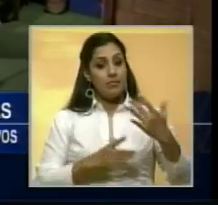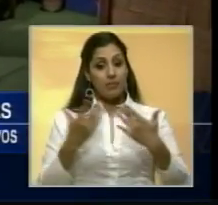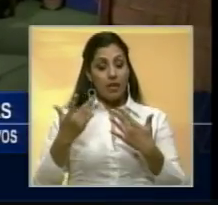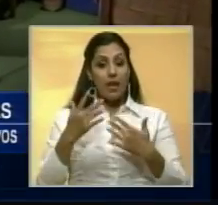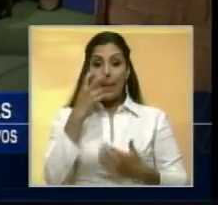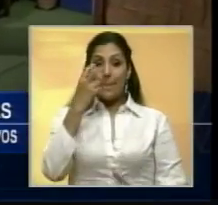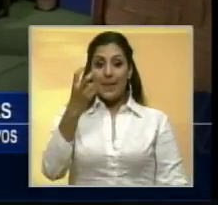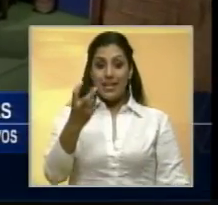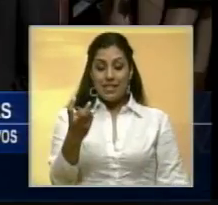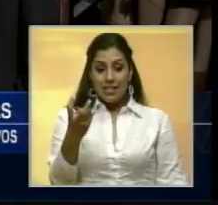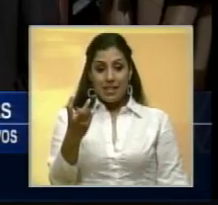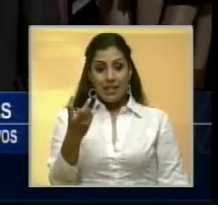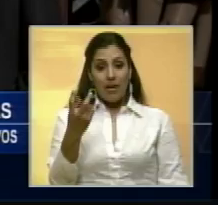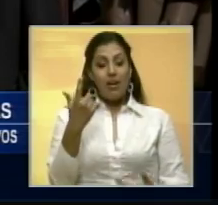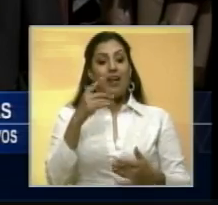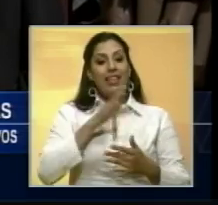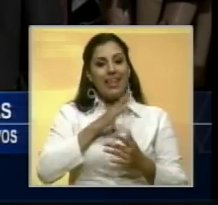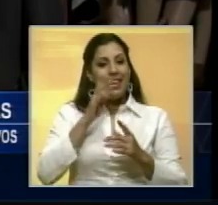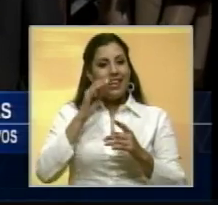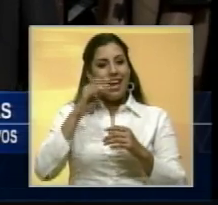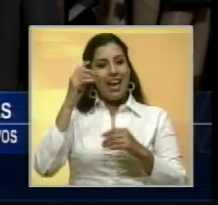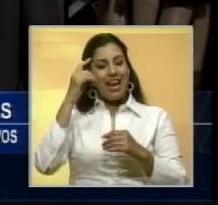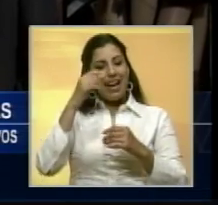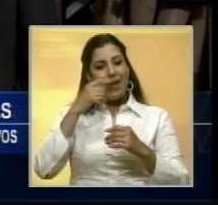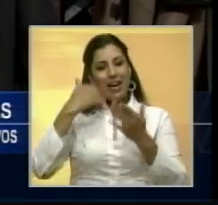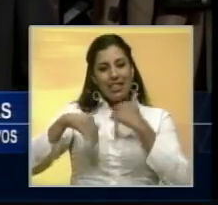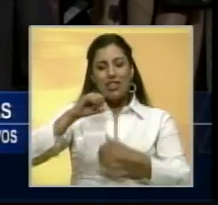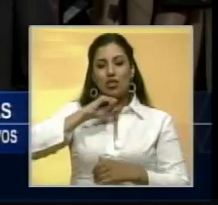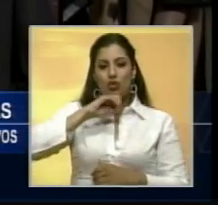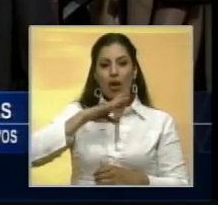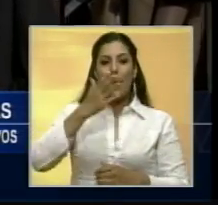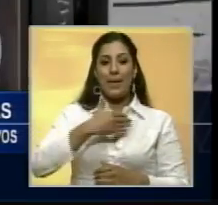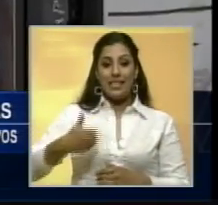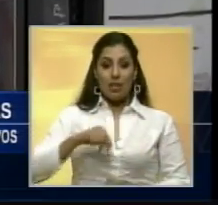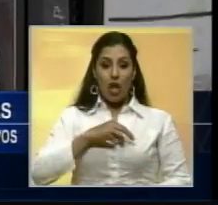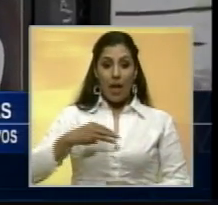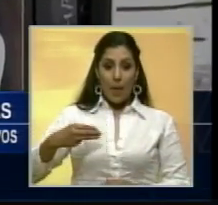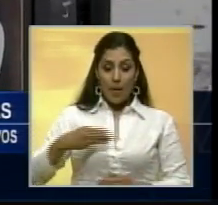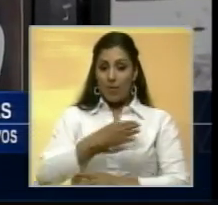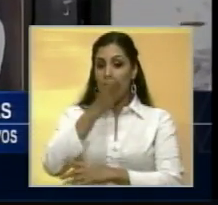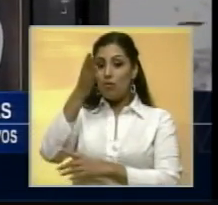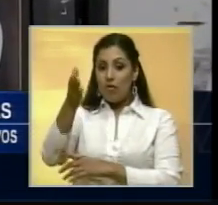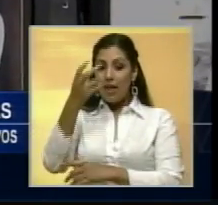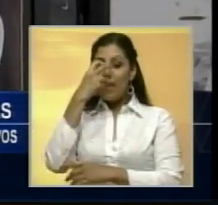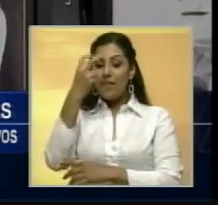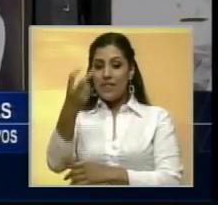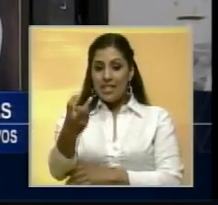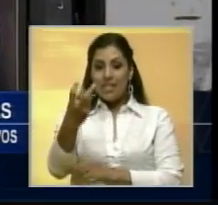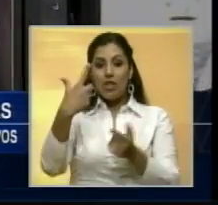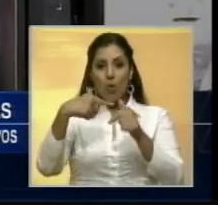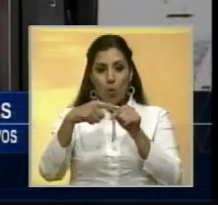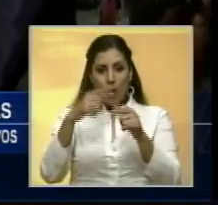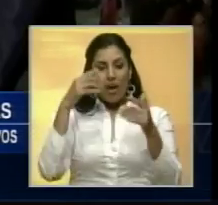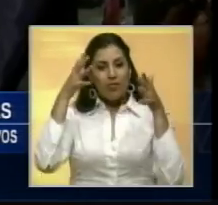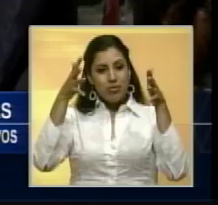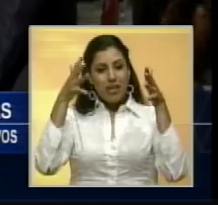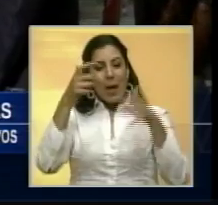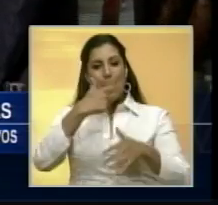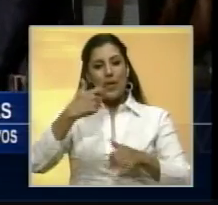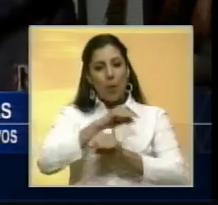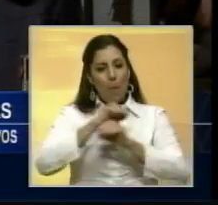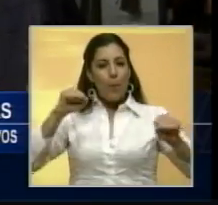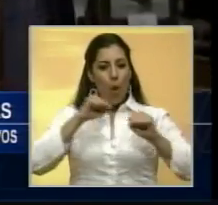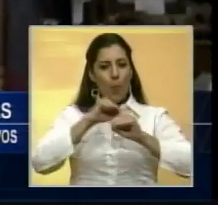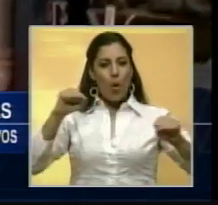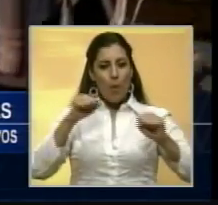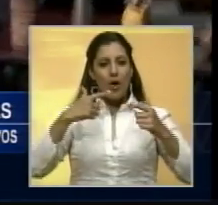Durante su visita a Laos con motivo de la cumbre de ASEAN, el presidente de Estados Unidos, Barack Obama, visitó un centro de rehabilitación para las víctimas de